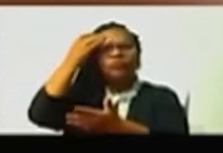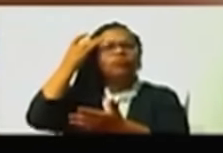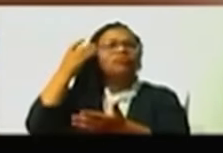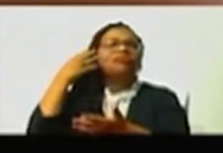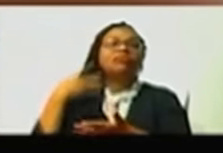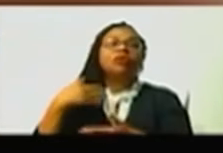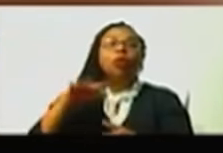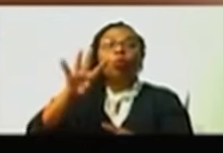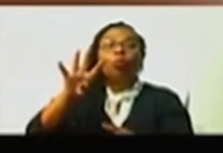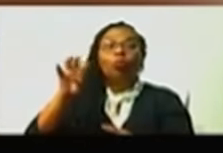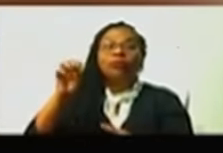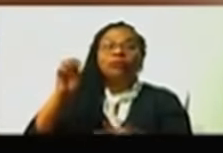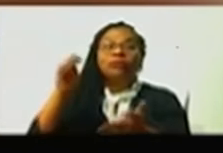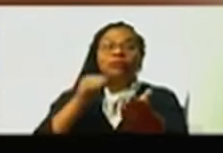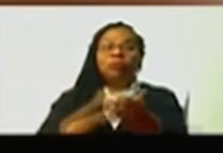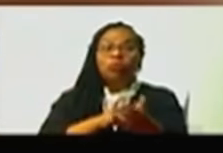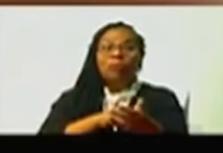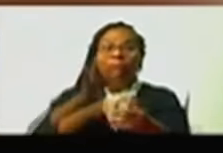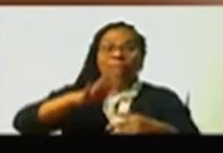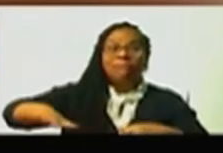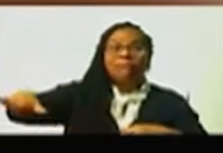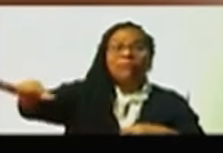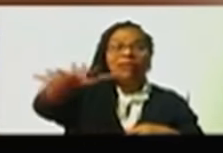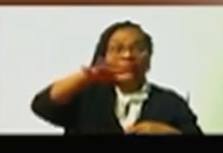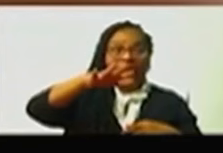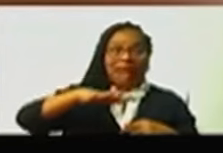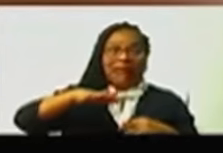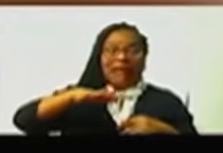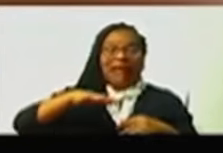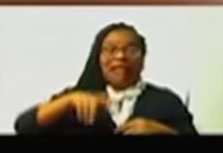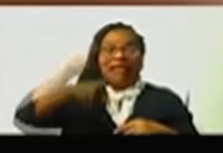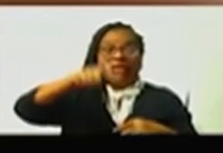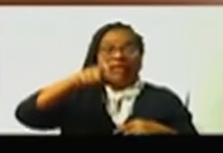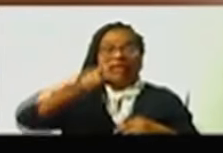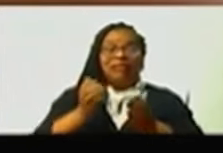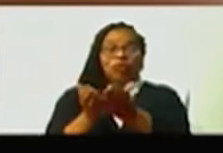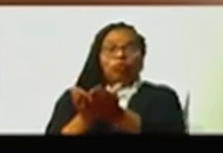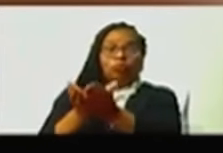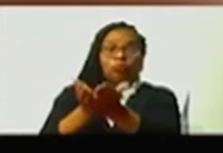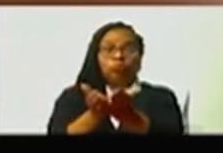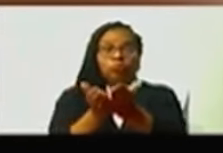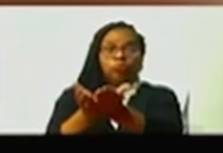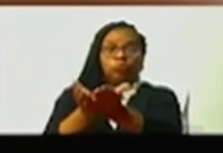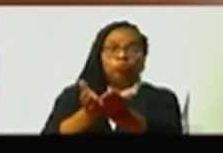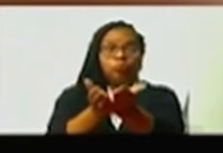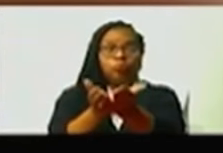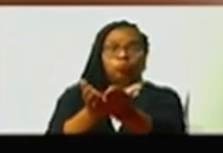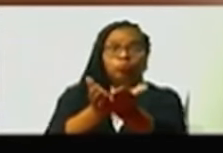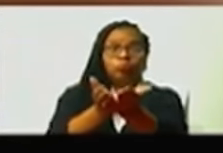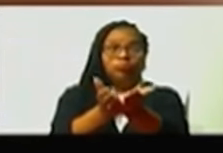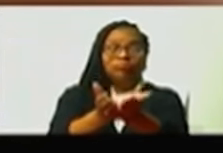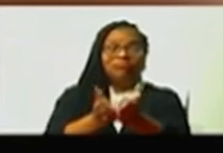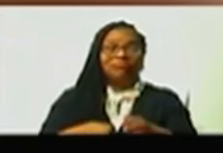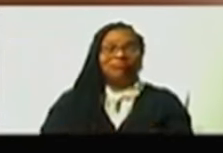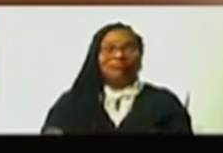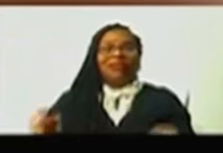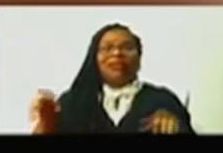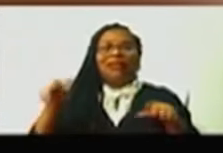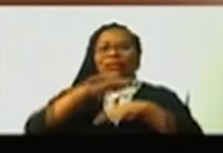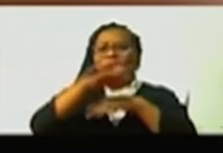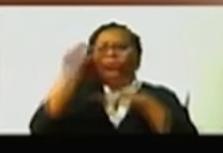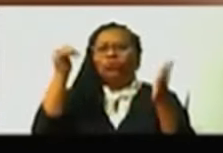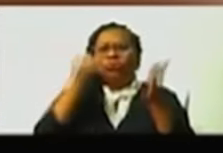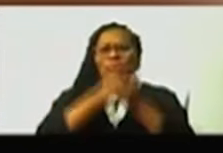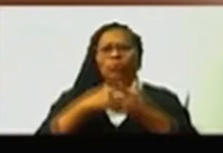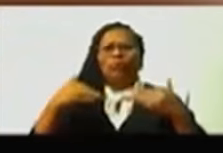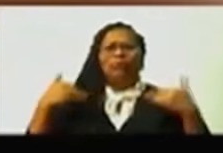tareas ahora mismo no se puedan dar en bote, donde toda la ganadería ahora mismo está